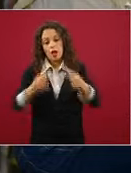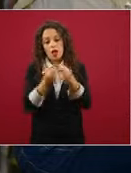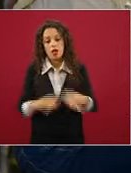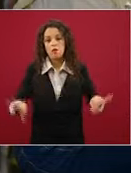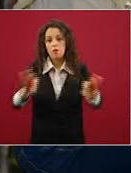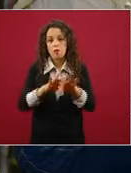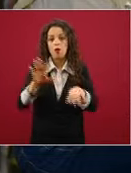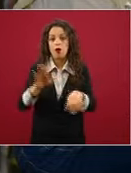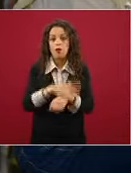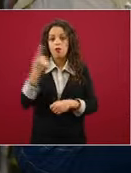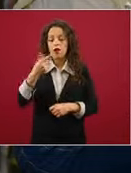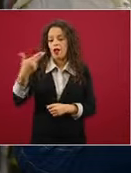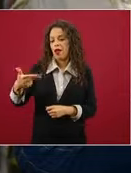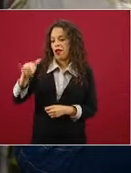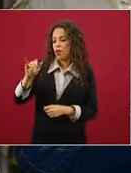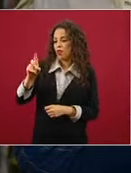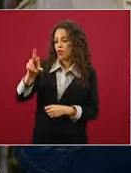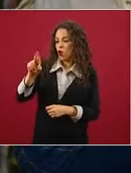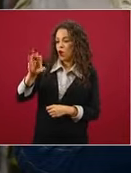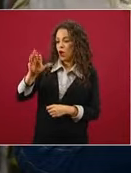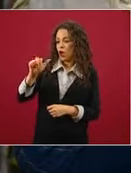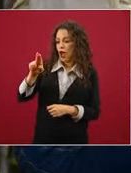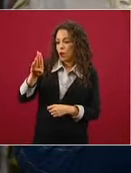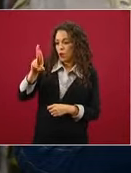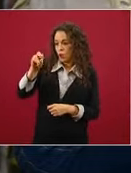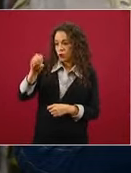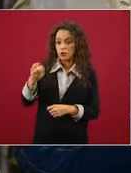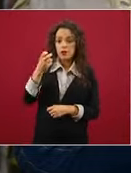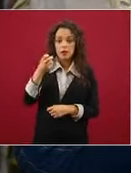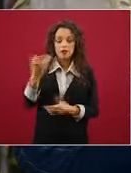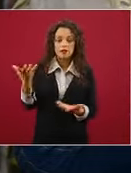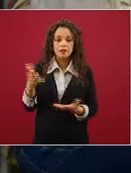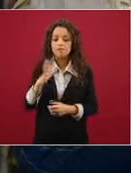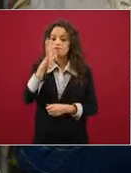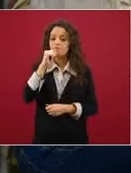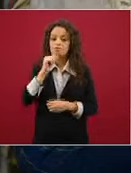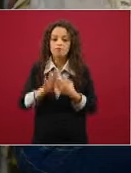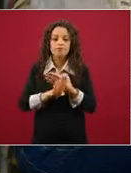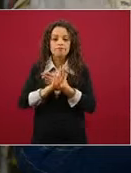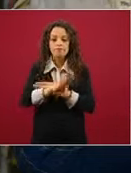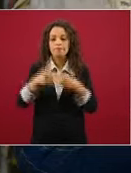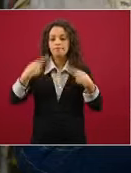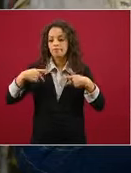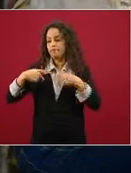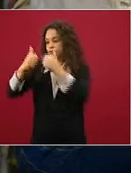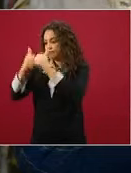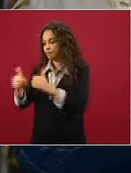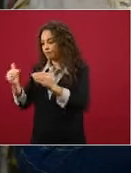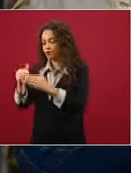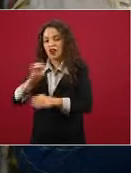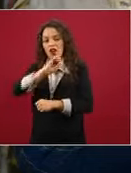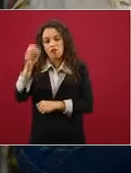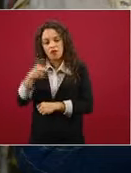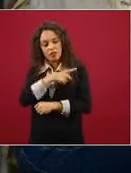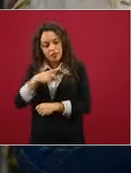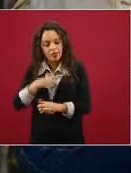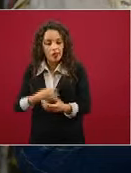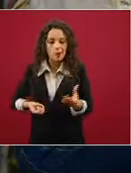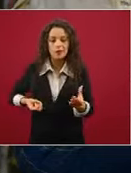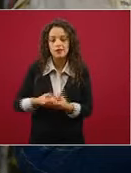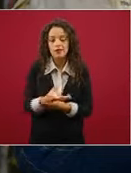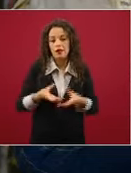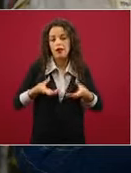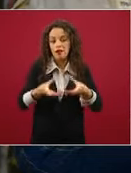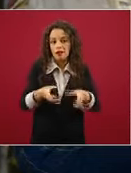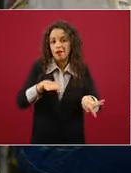hidrocarburos. Si eso permite que la gente no se pueda quedar en casa, más bien eso impide que la gente se pueda quedar en casa. Entonces, además de la explicación